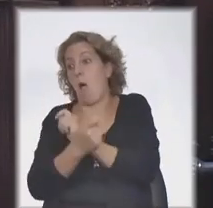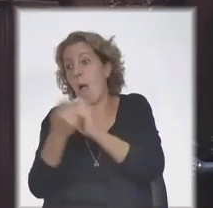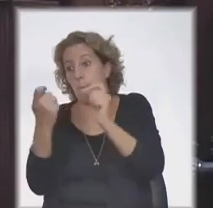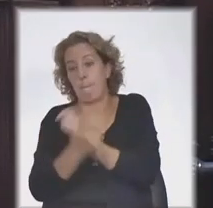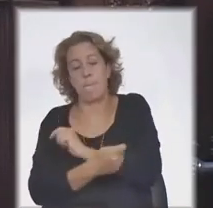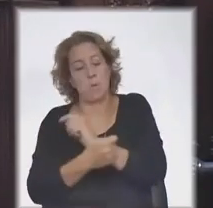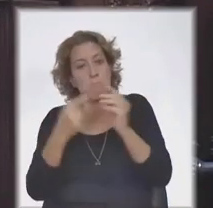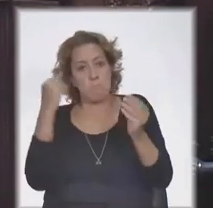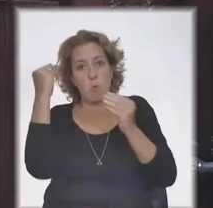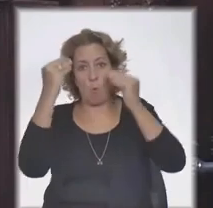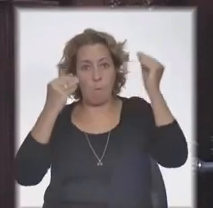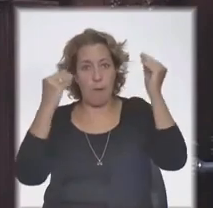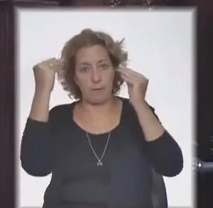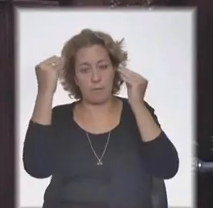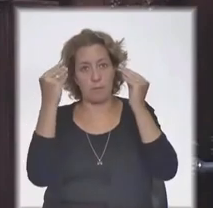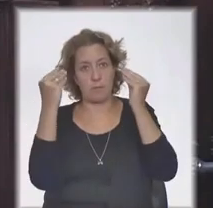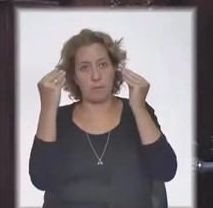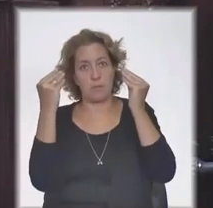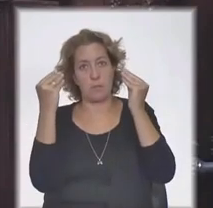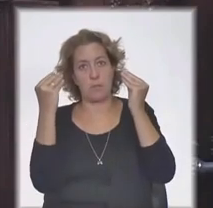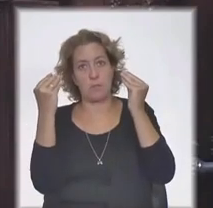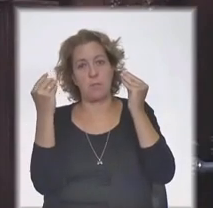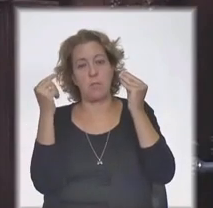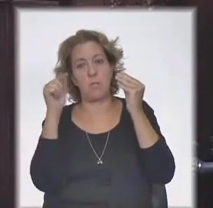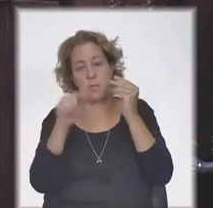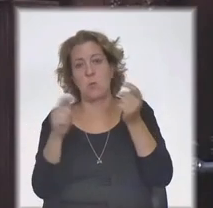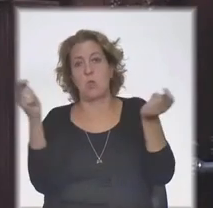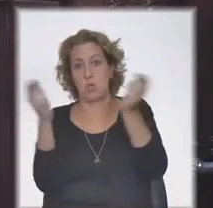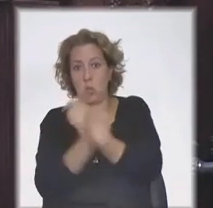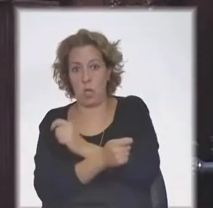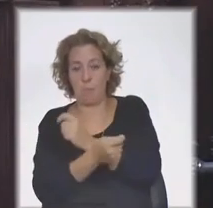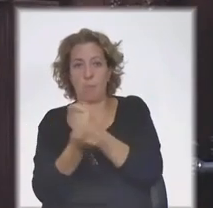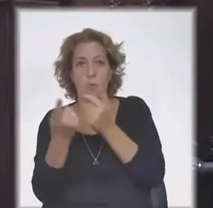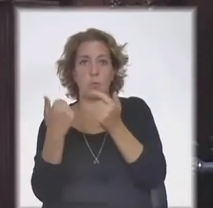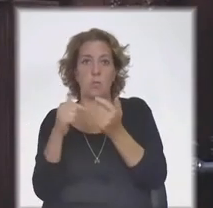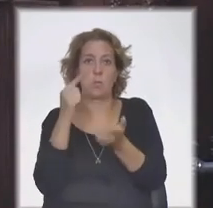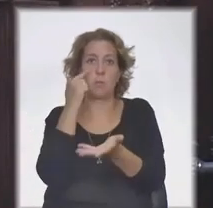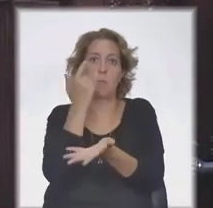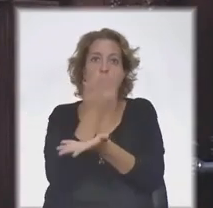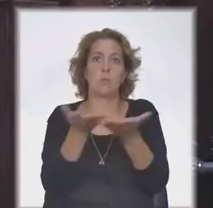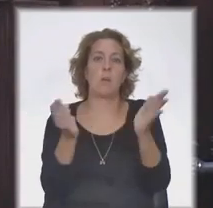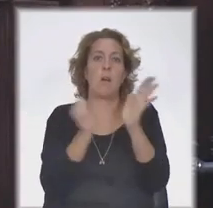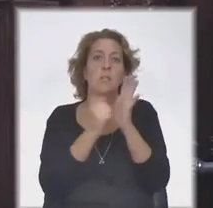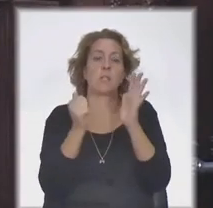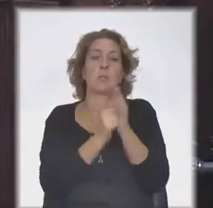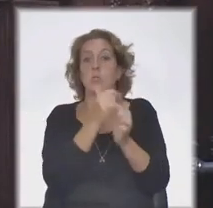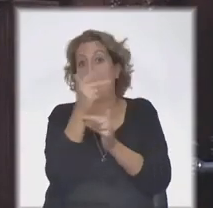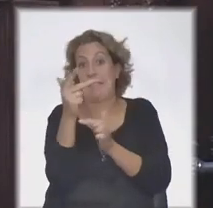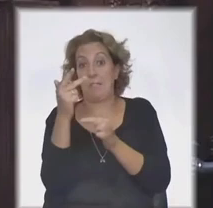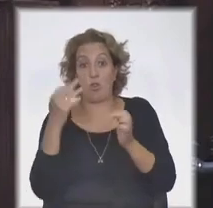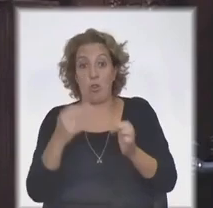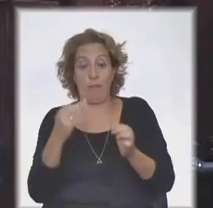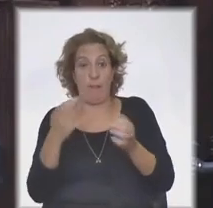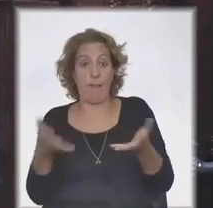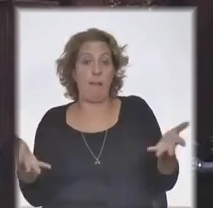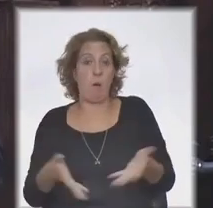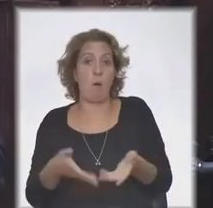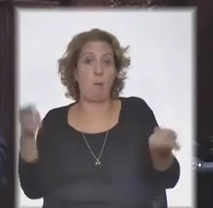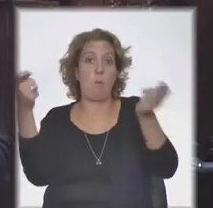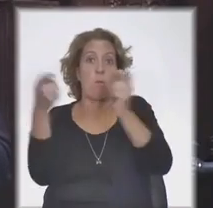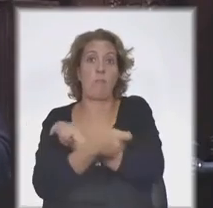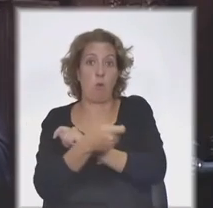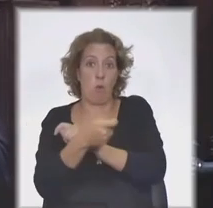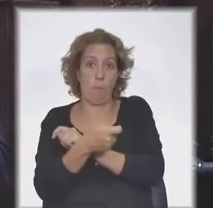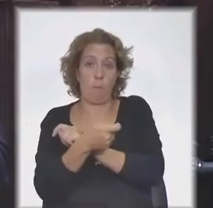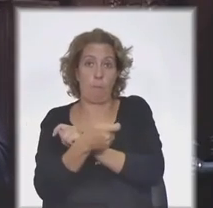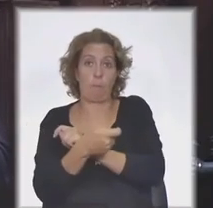resultaban preocupantes, y uno de esos cambios era el que estaba reflejado en el artículo 3 original, que ahora se modificó de